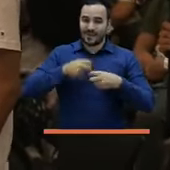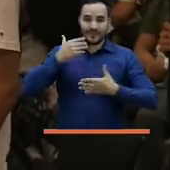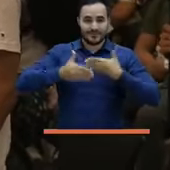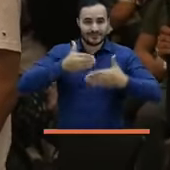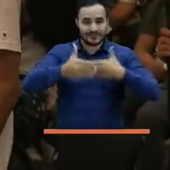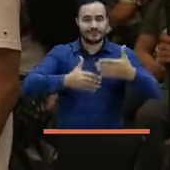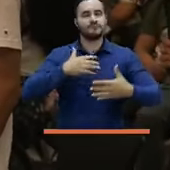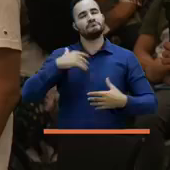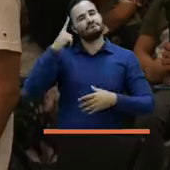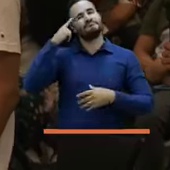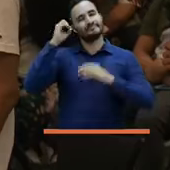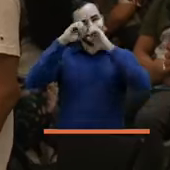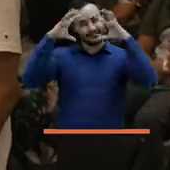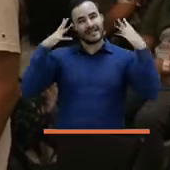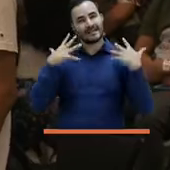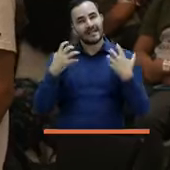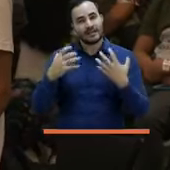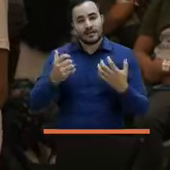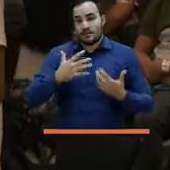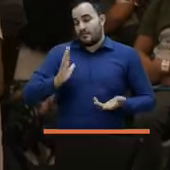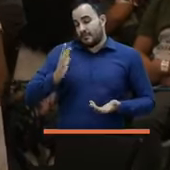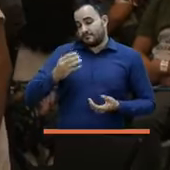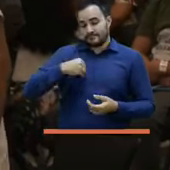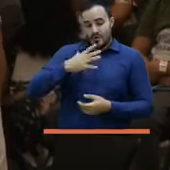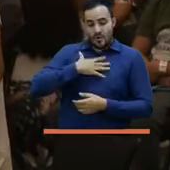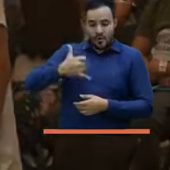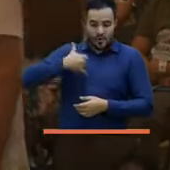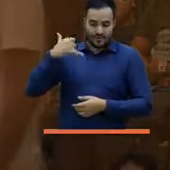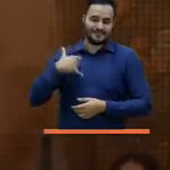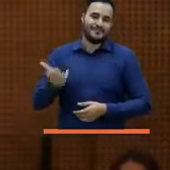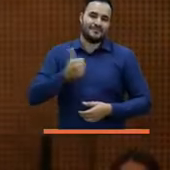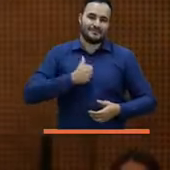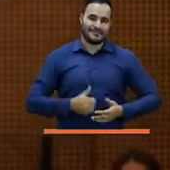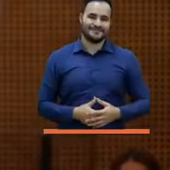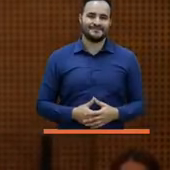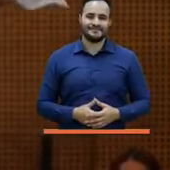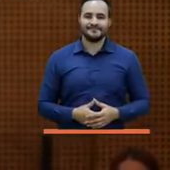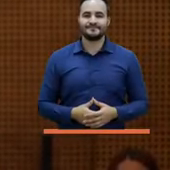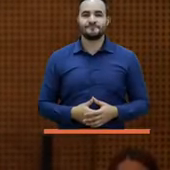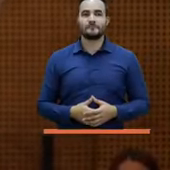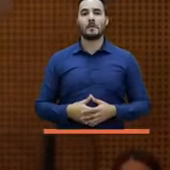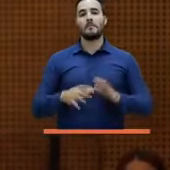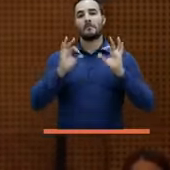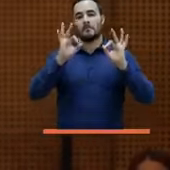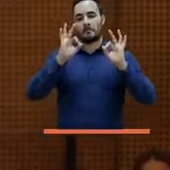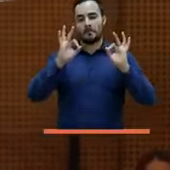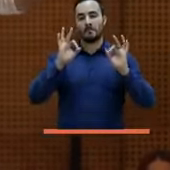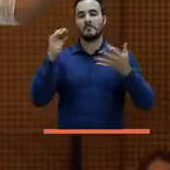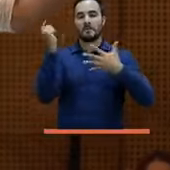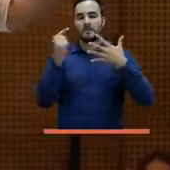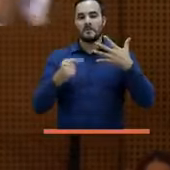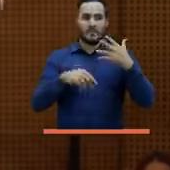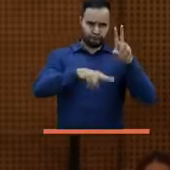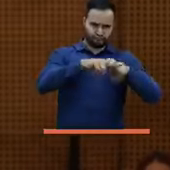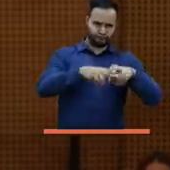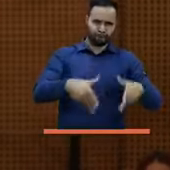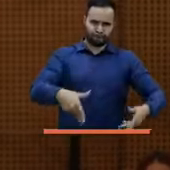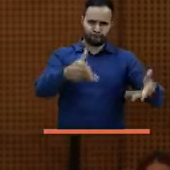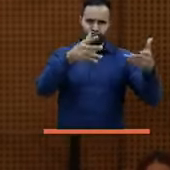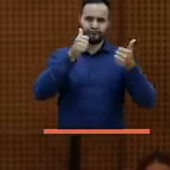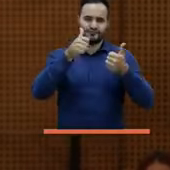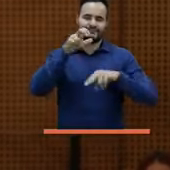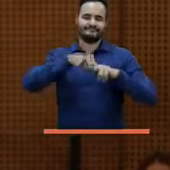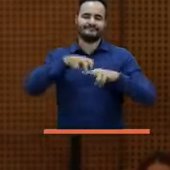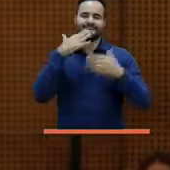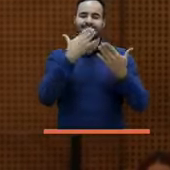nunca dejar de hacerlo y hay que aprovecharlo estando bien perfecto muchas gracias pero tuve varios elementos importantes ya te puedes entrar gracias con